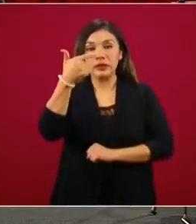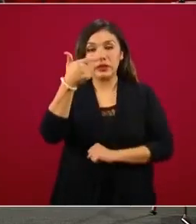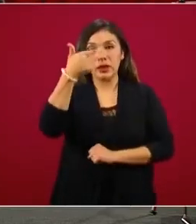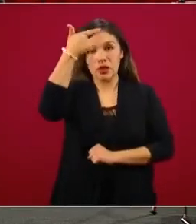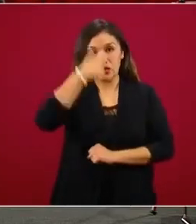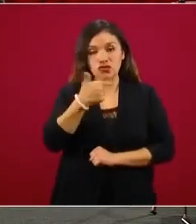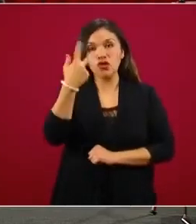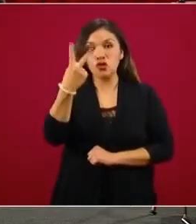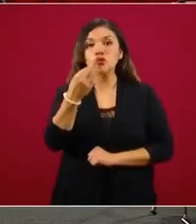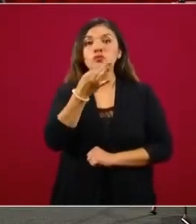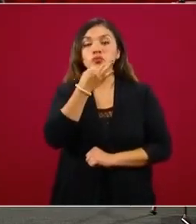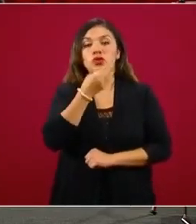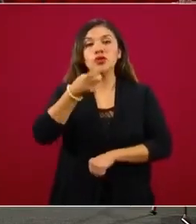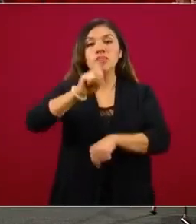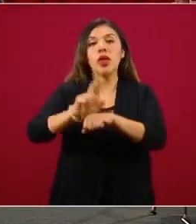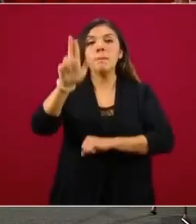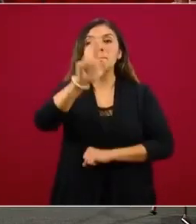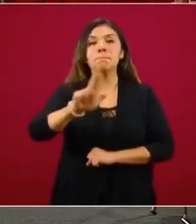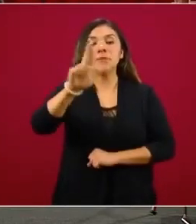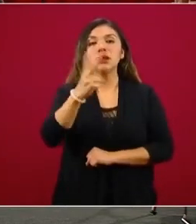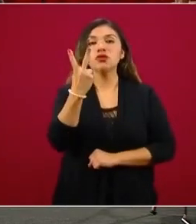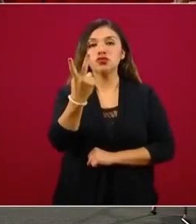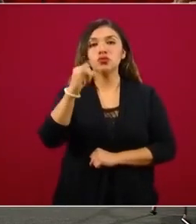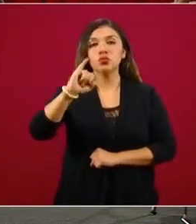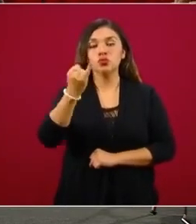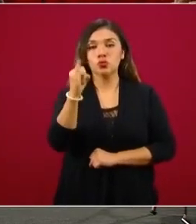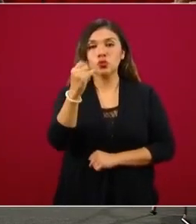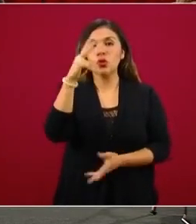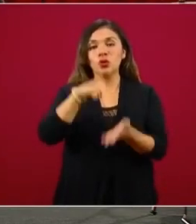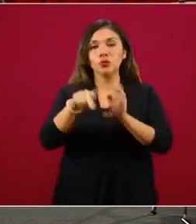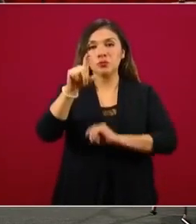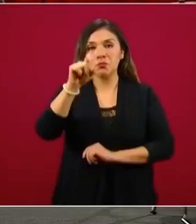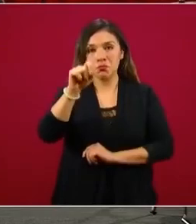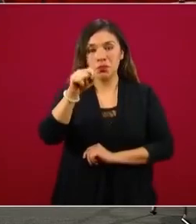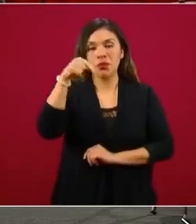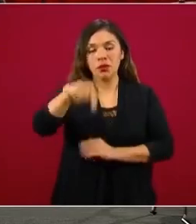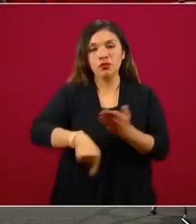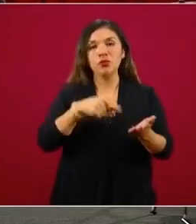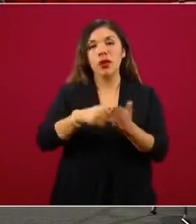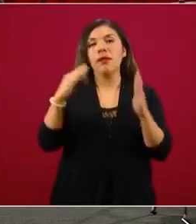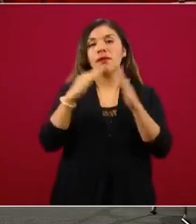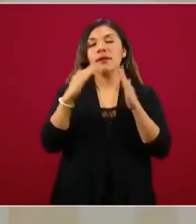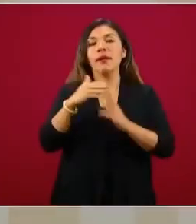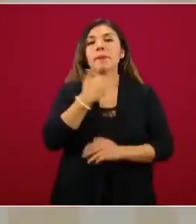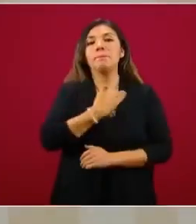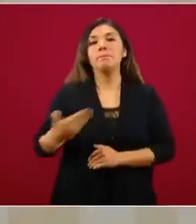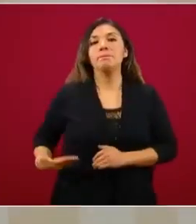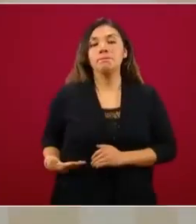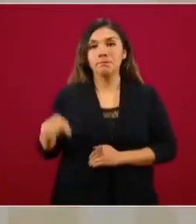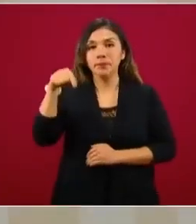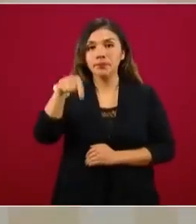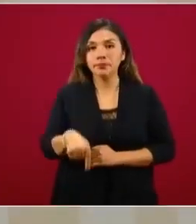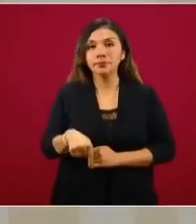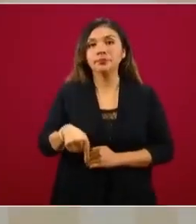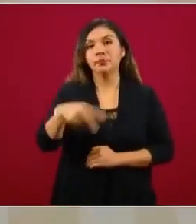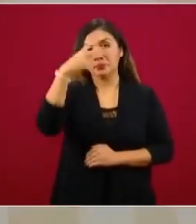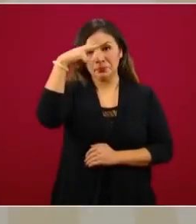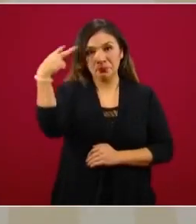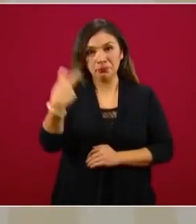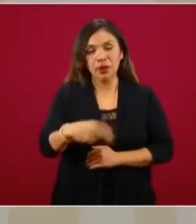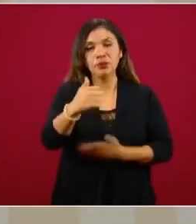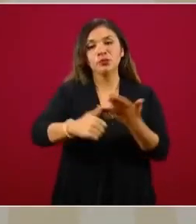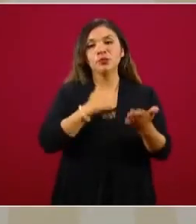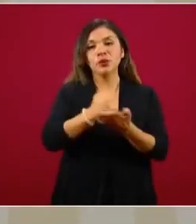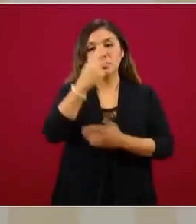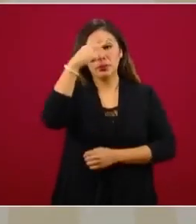19:02 de este martes 2 de junio de 2020. Estamos en el Palacio Nacional de México, en la